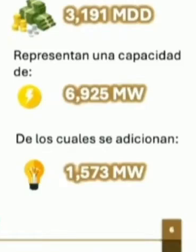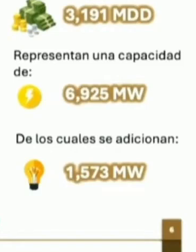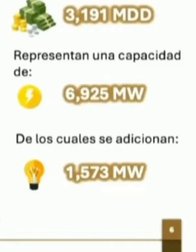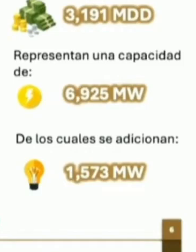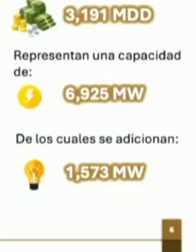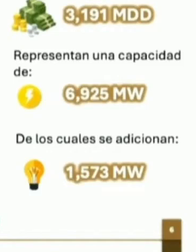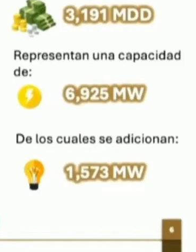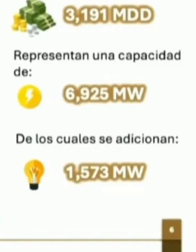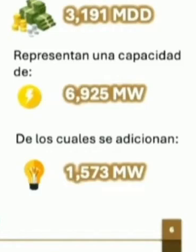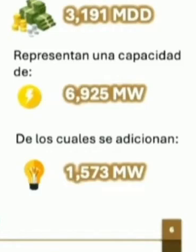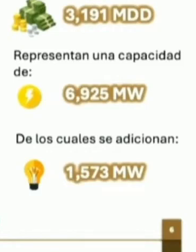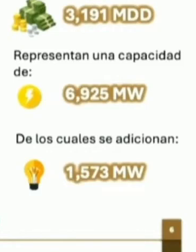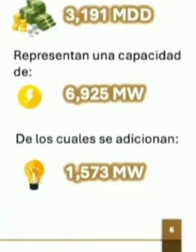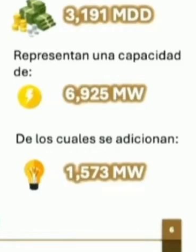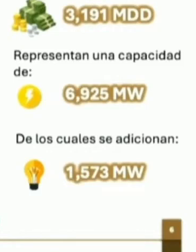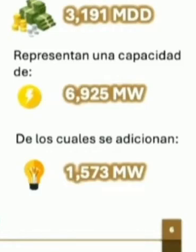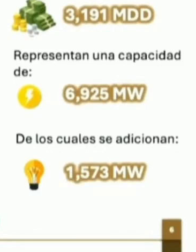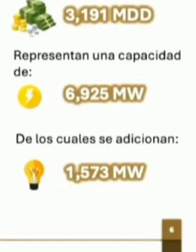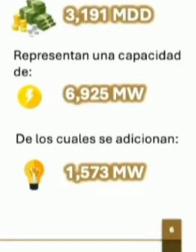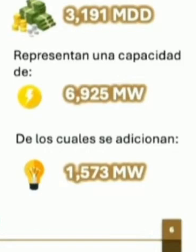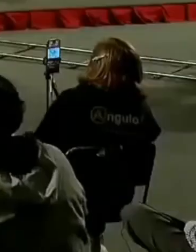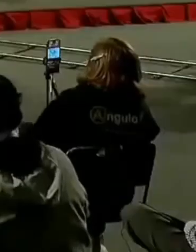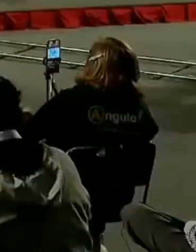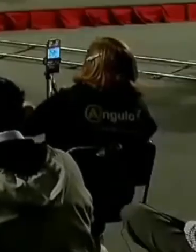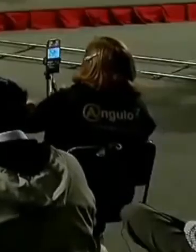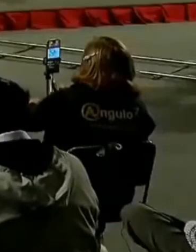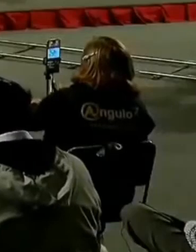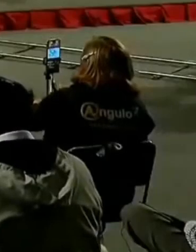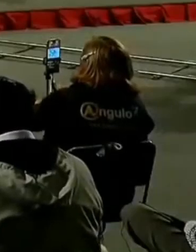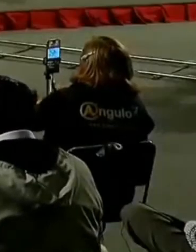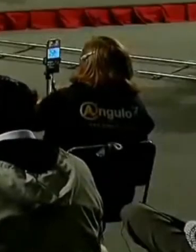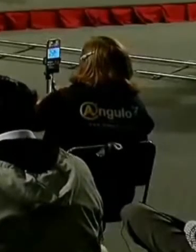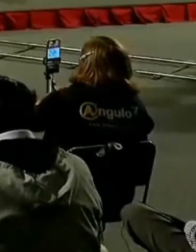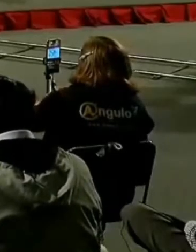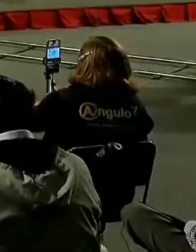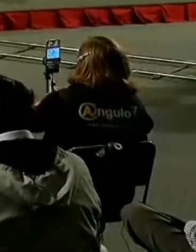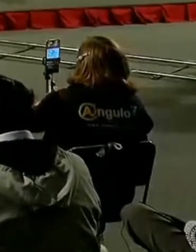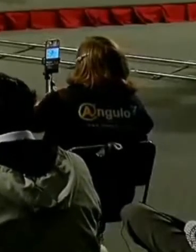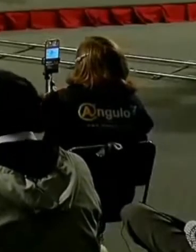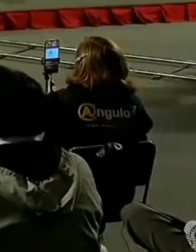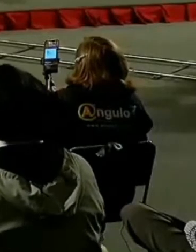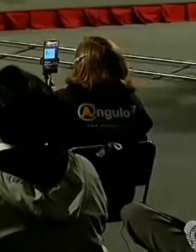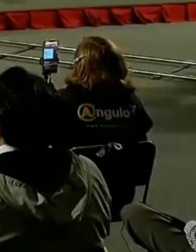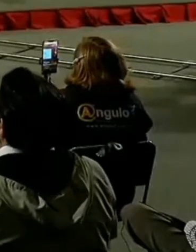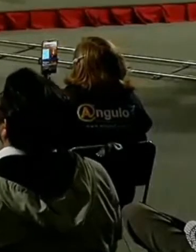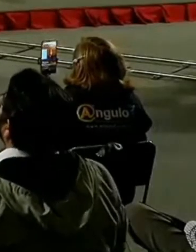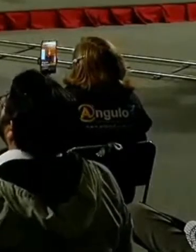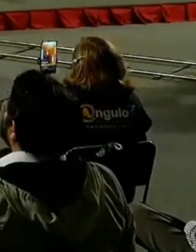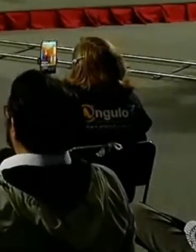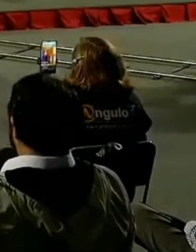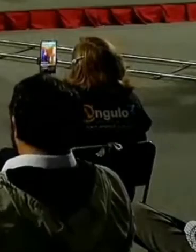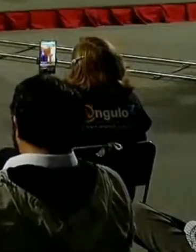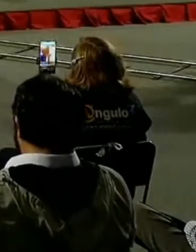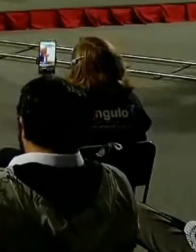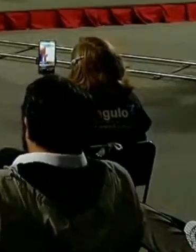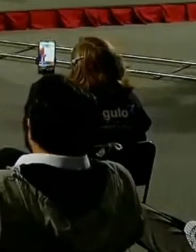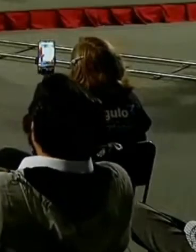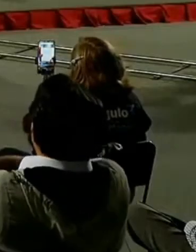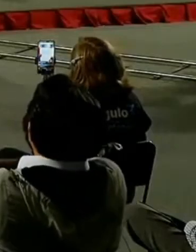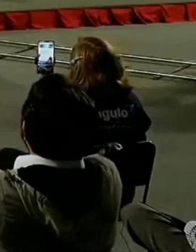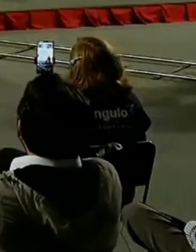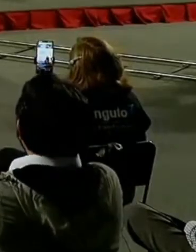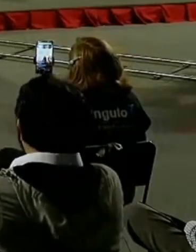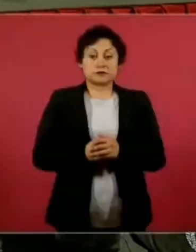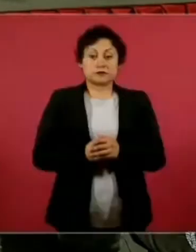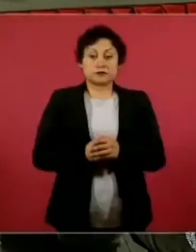La que sigue. Daríamos entonces la palabra al ingeniero Héctor Lizárraga, nuestro director general de CFE Transmisión, para que nos pueda platicar